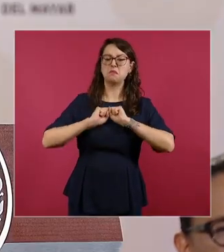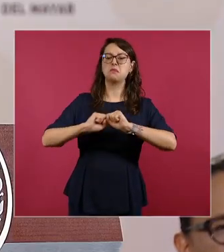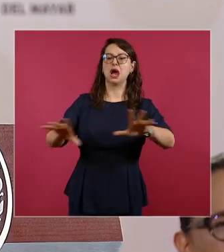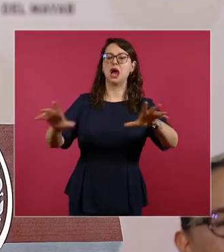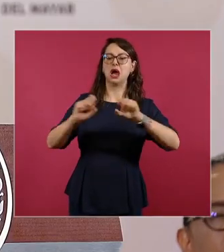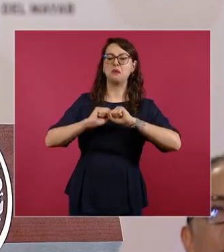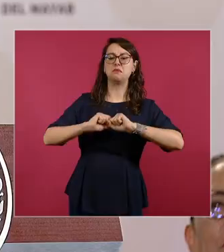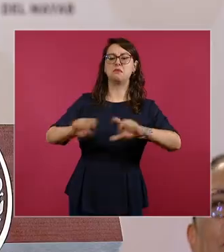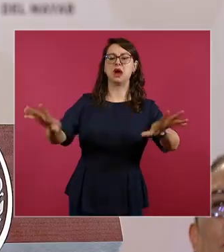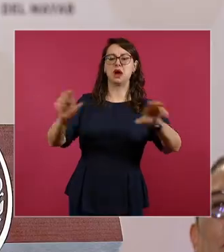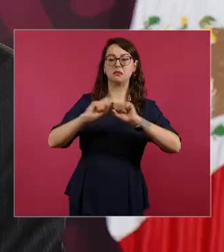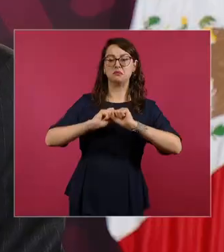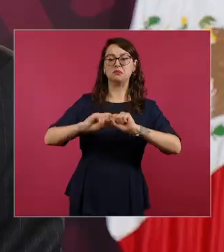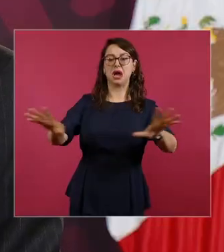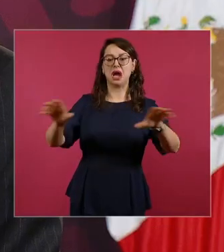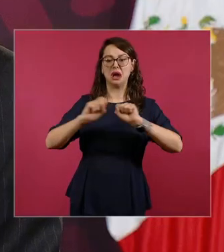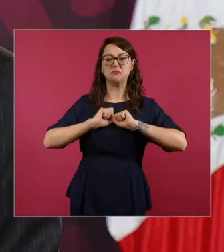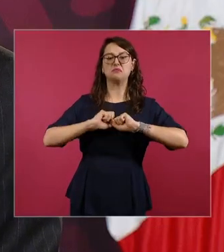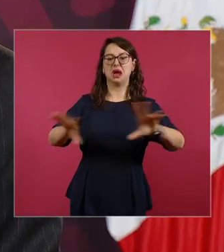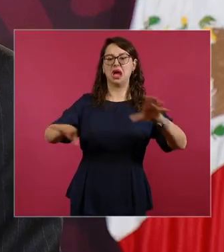Hoy les voy a mostrar,